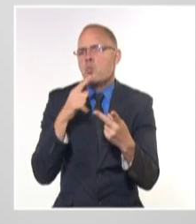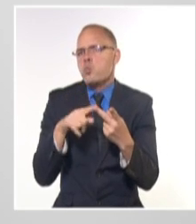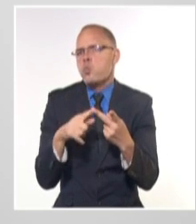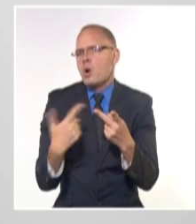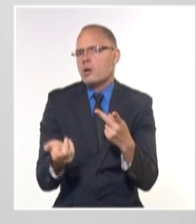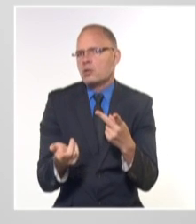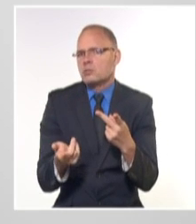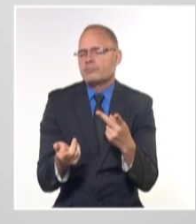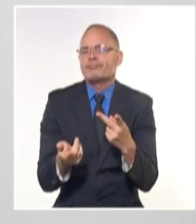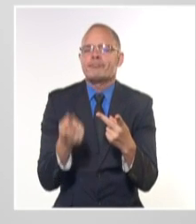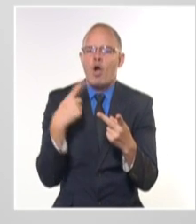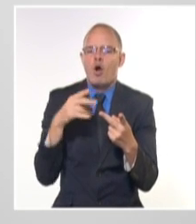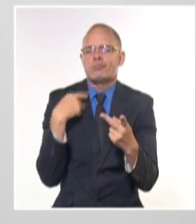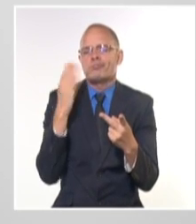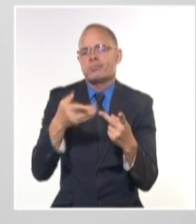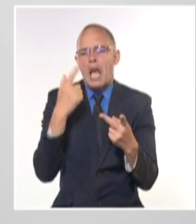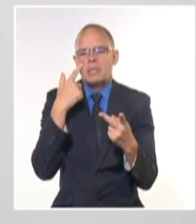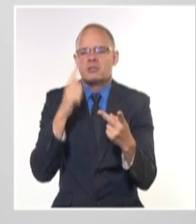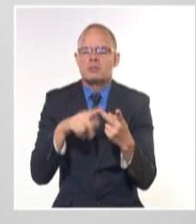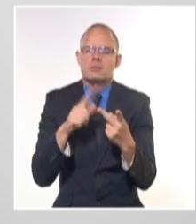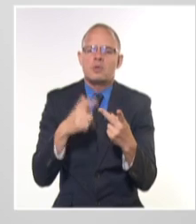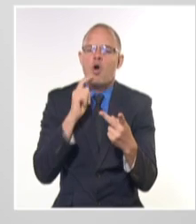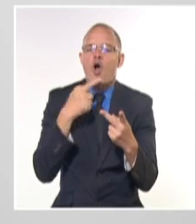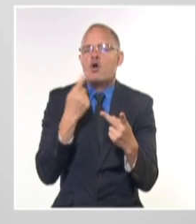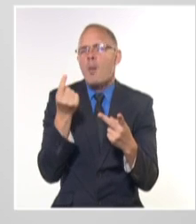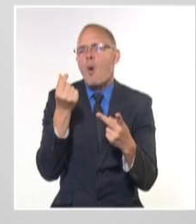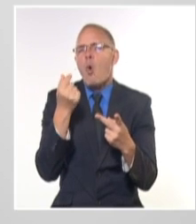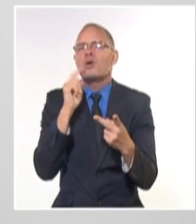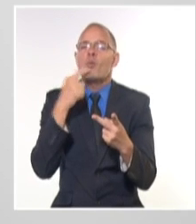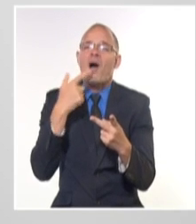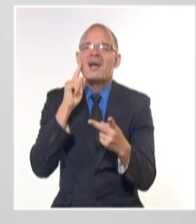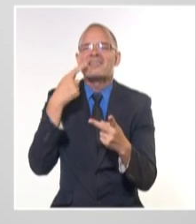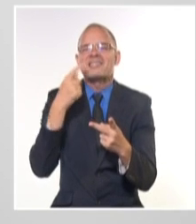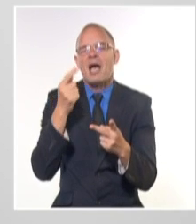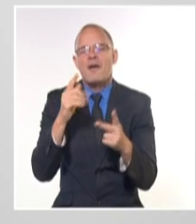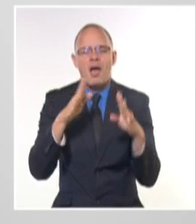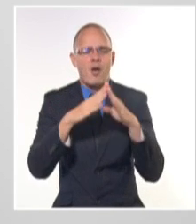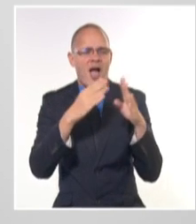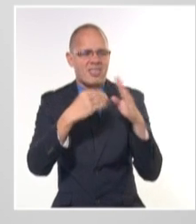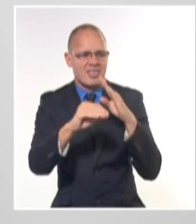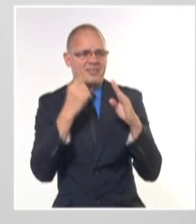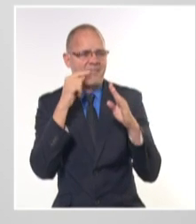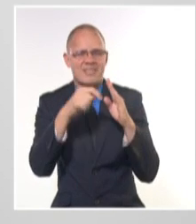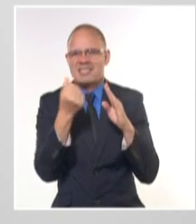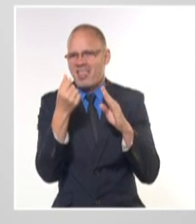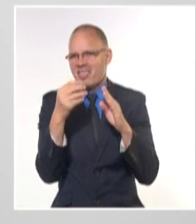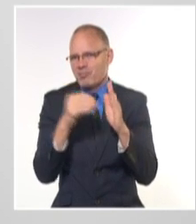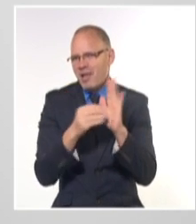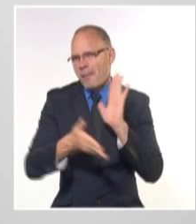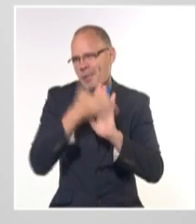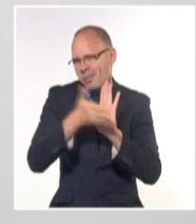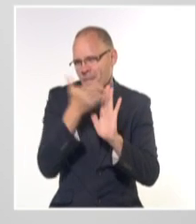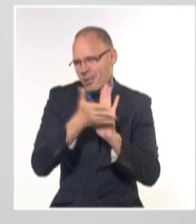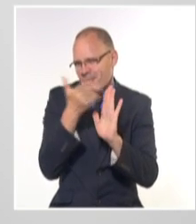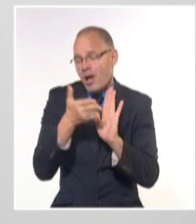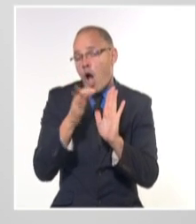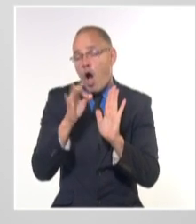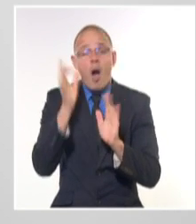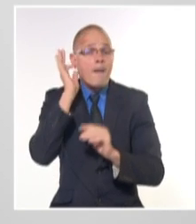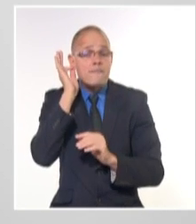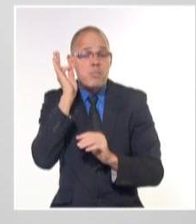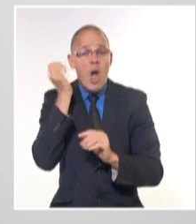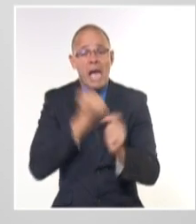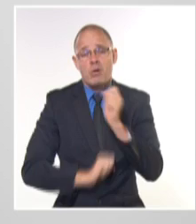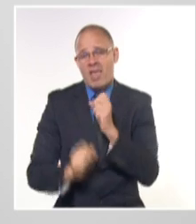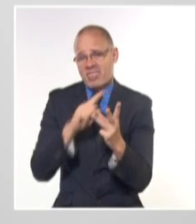presentes para comprobar la utilización de los subsidios para la construcción y mantenimiento de la vivienda y para la adquisición también de viviendas a las madres con 3 o más